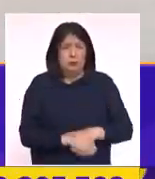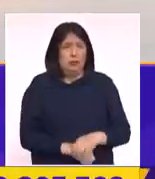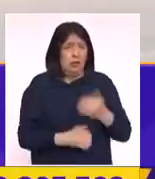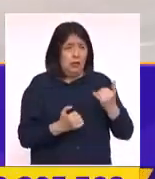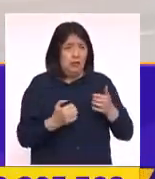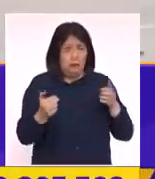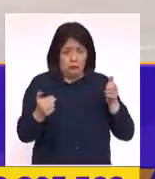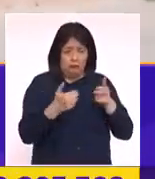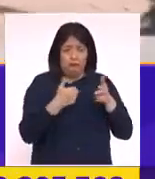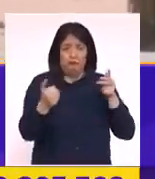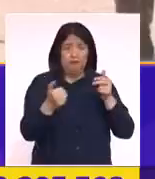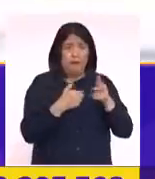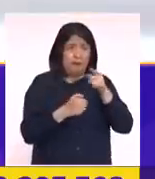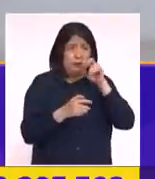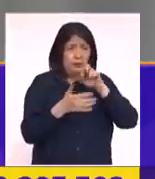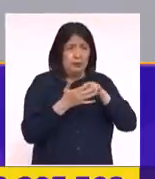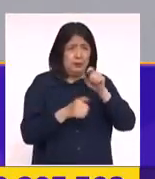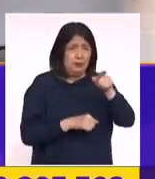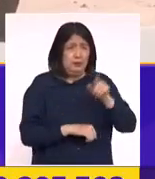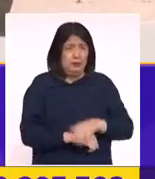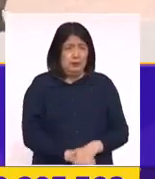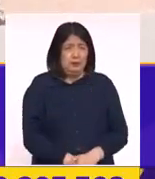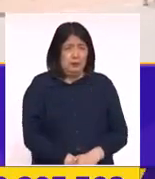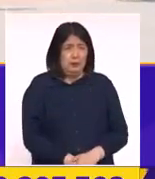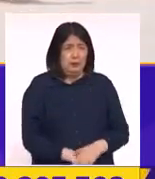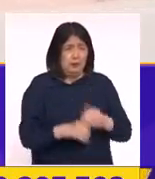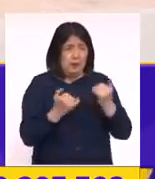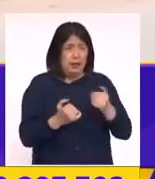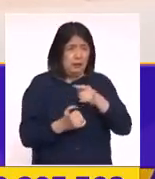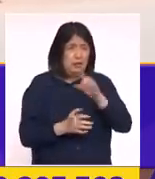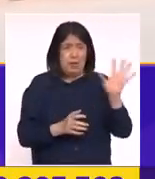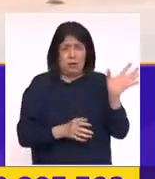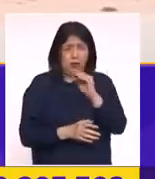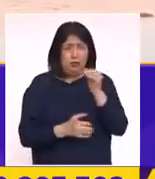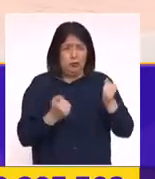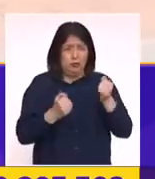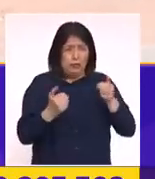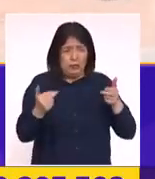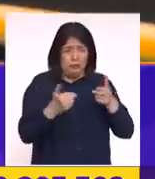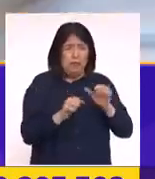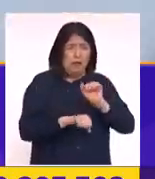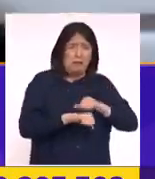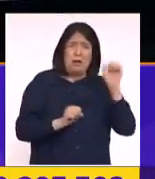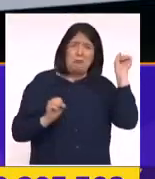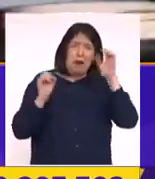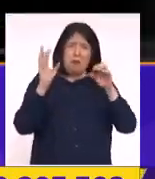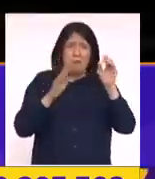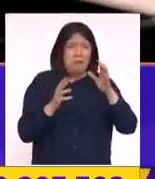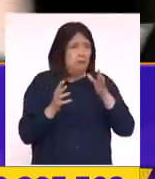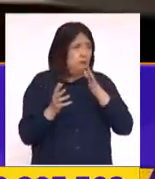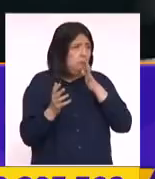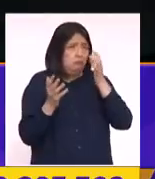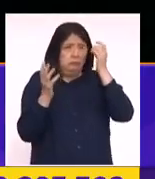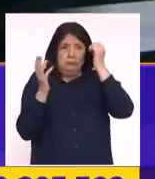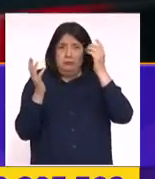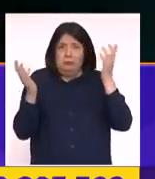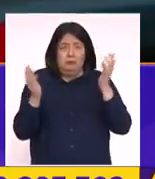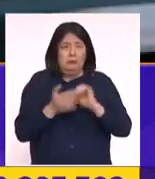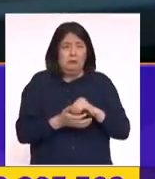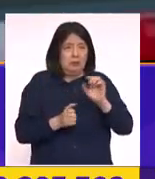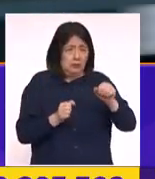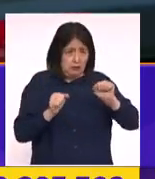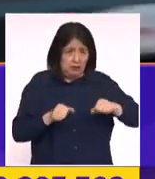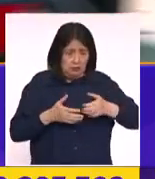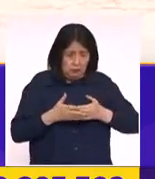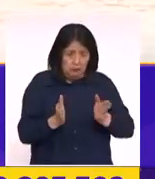pasando. Y tú escuchaste la respuesta del ministro. En estos momentos a todos los carros que están pasando, no entendemos, han dejado el